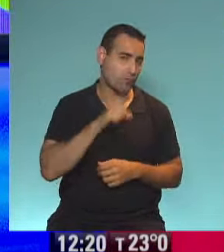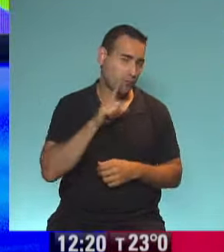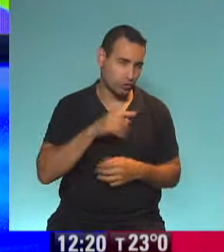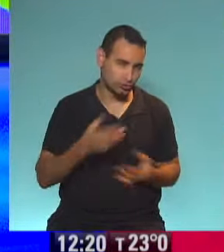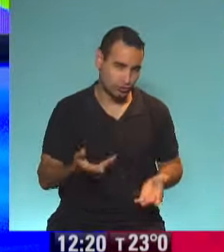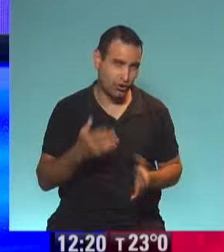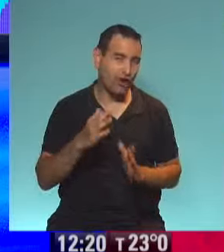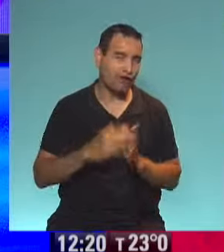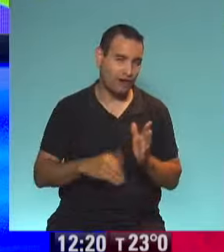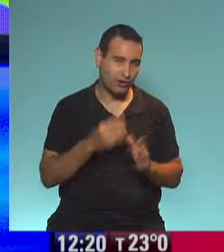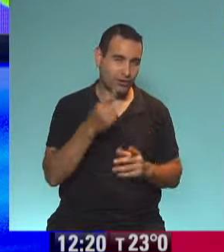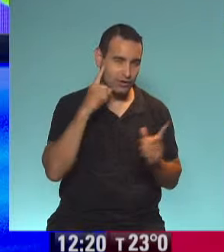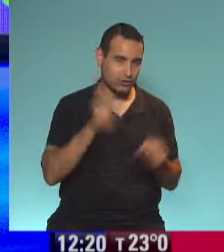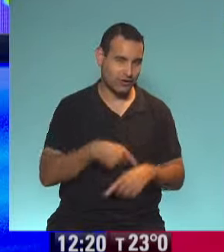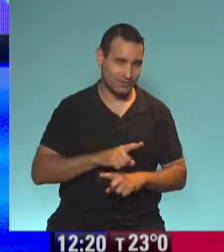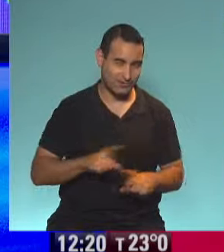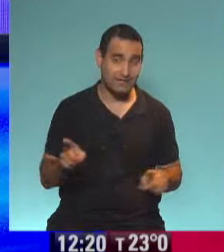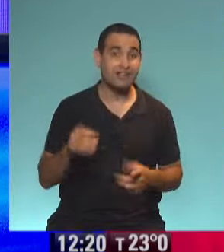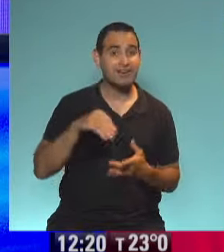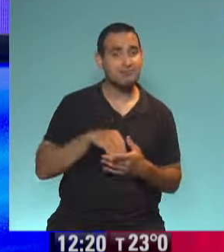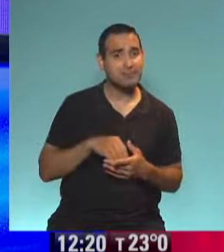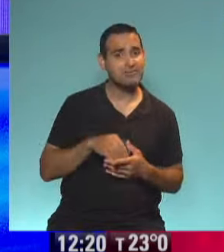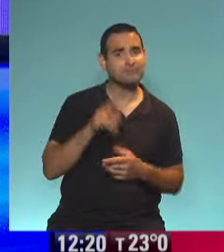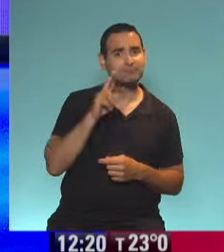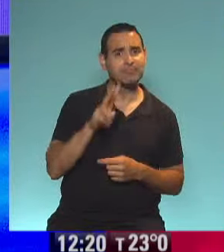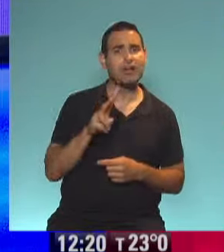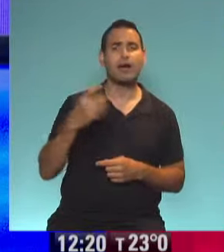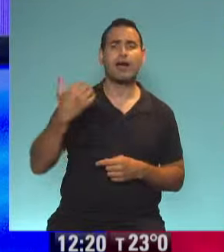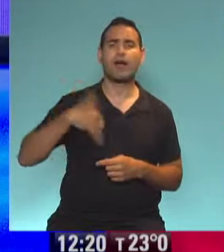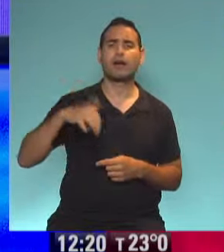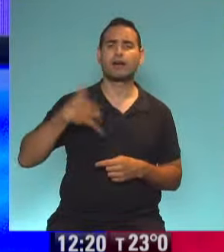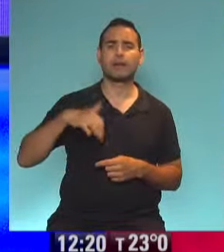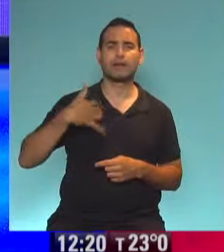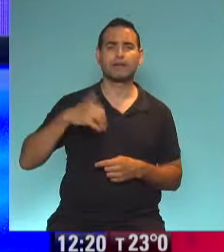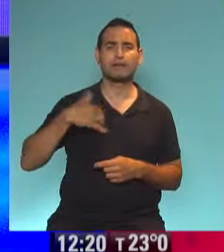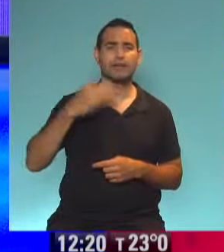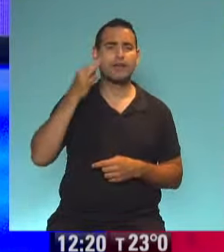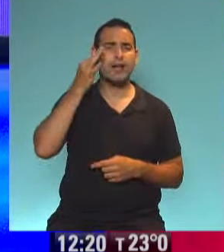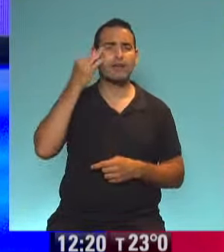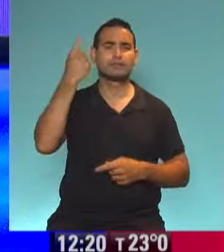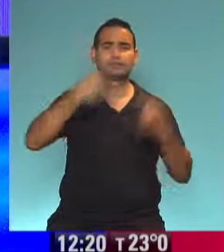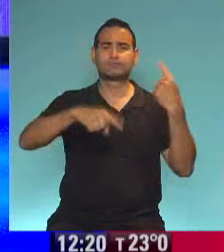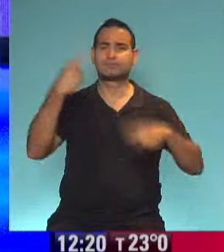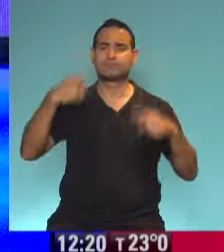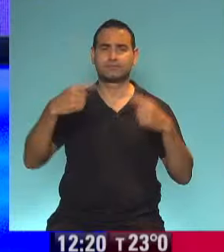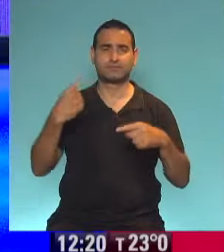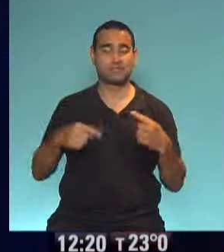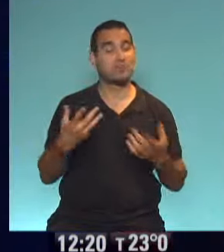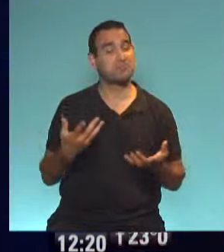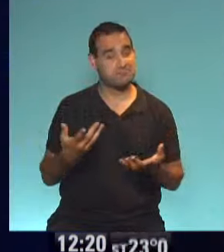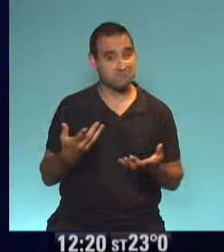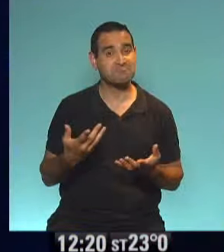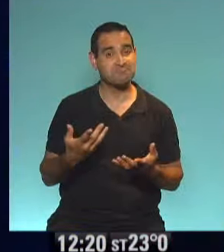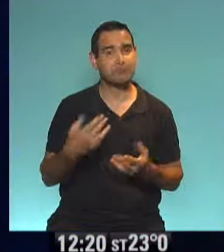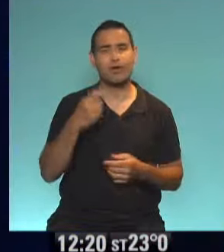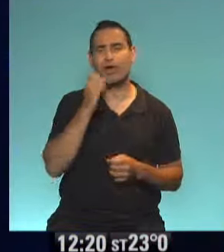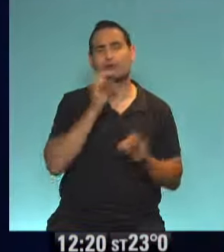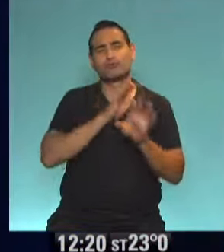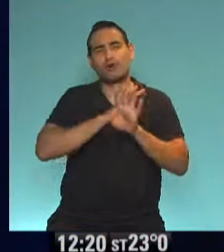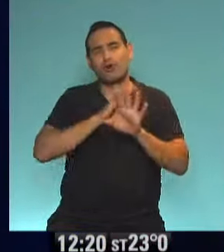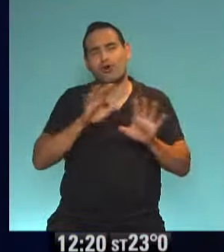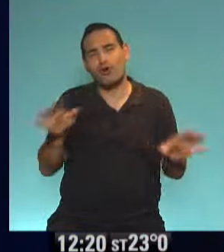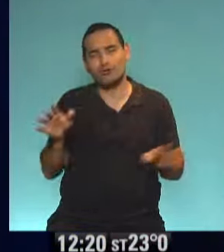azar. Y también otra frase que escuchamos muchas veces, Argentina es un crisol de razas. Y que cuando la escuchamos decimos, qué